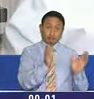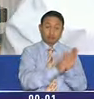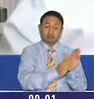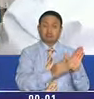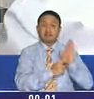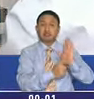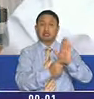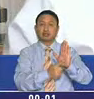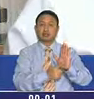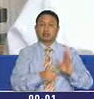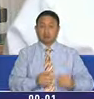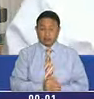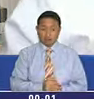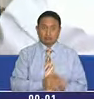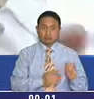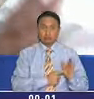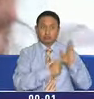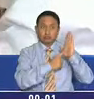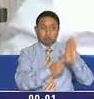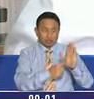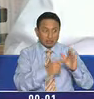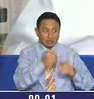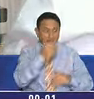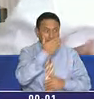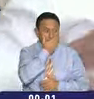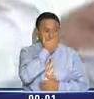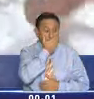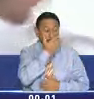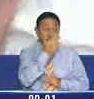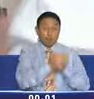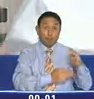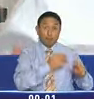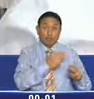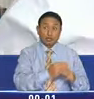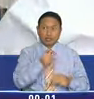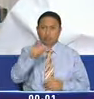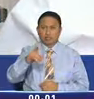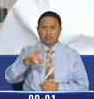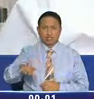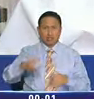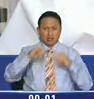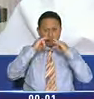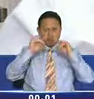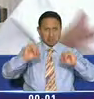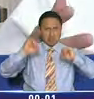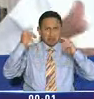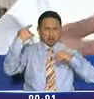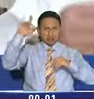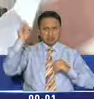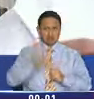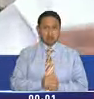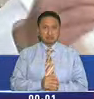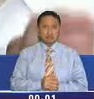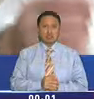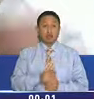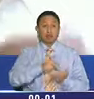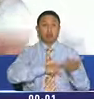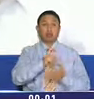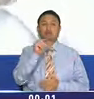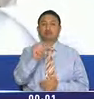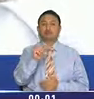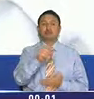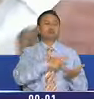sus declaraciones, y cuando se reveló, fue un escándalo mundial, porque un multimillonario como Donald Trump pagaba lo que menos que lo que